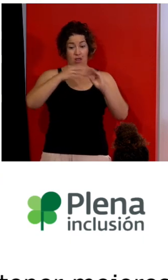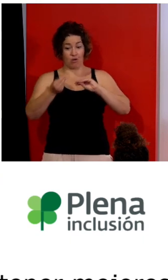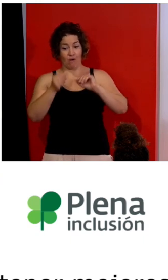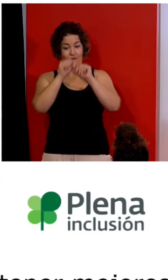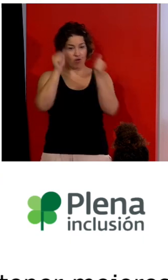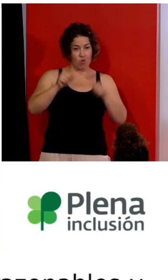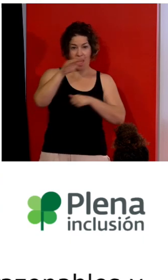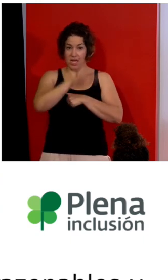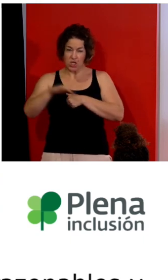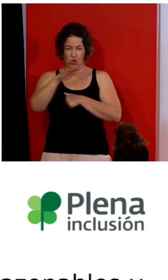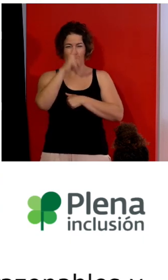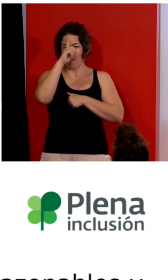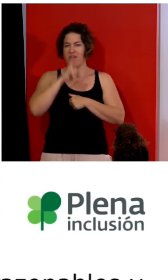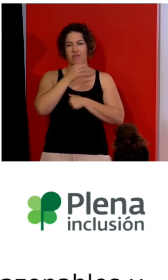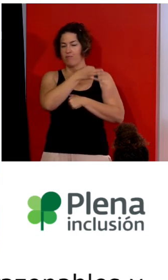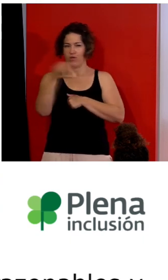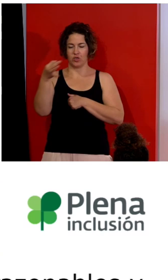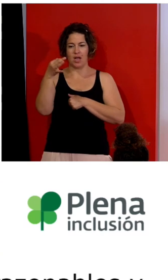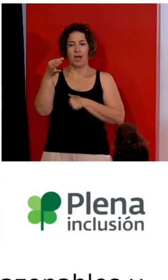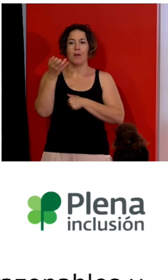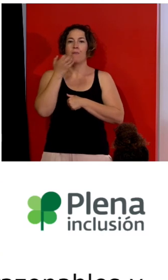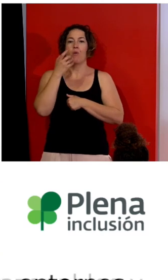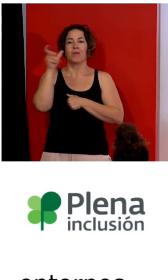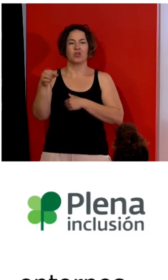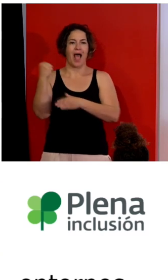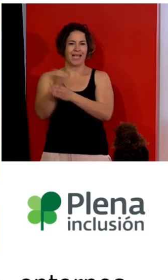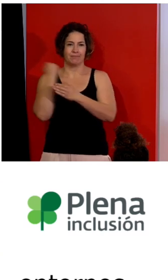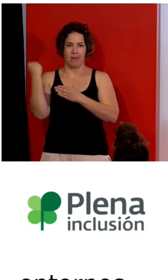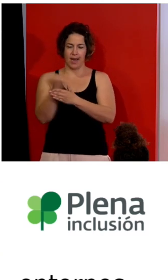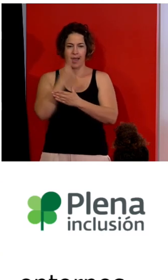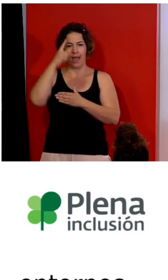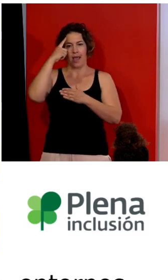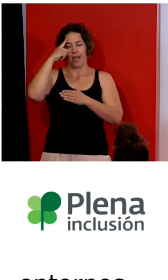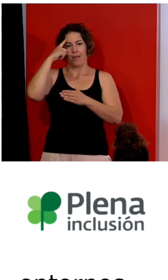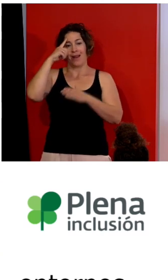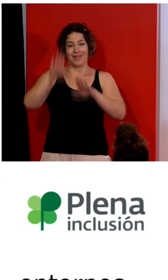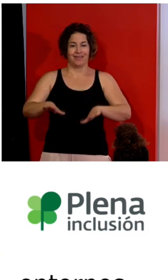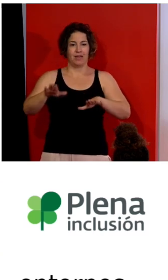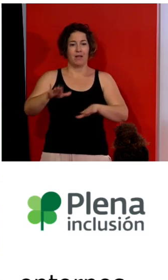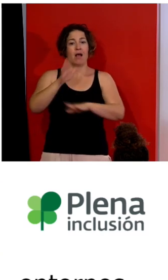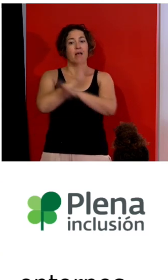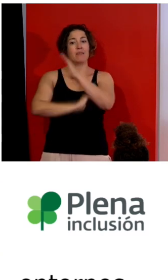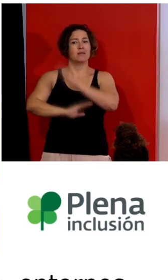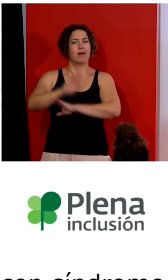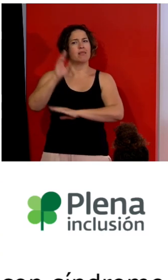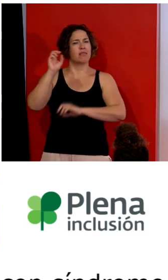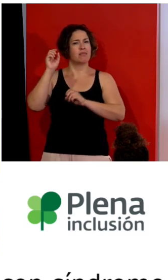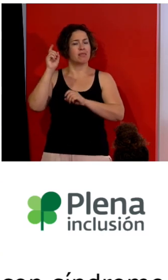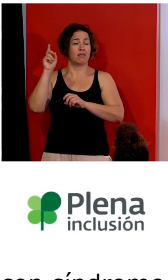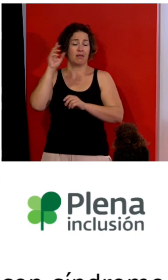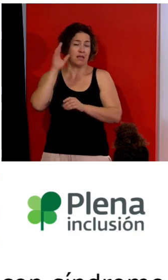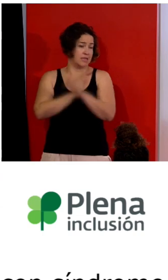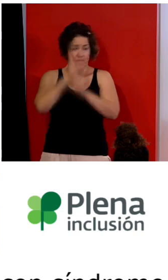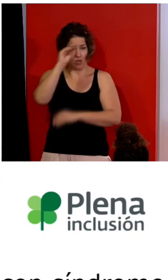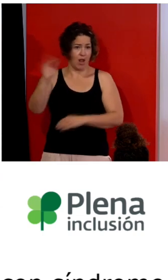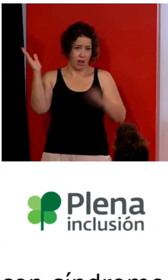entornos, perfiles profesionales para personas con síndrome de Asperger, parálisis cerebral sin discapacidad intelectual. Generemos un